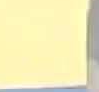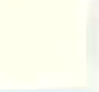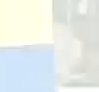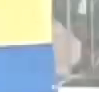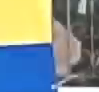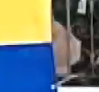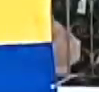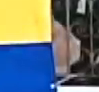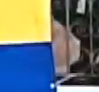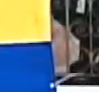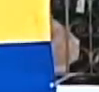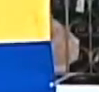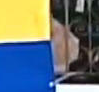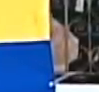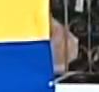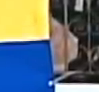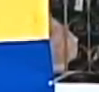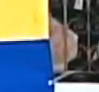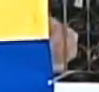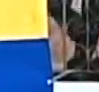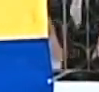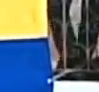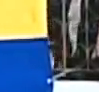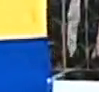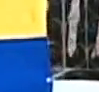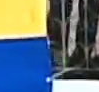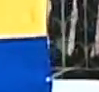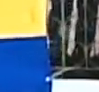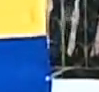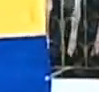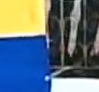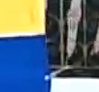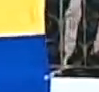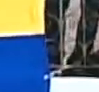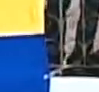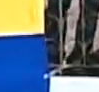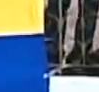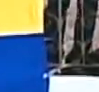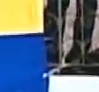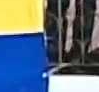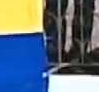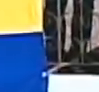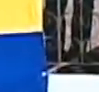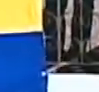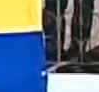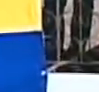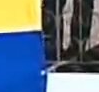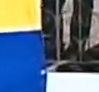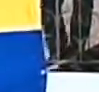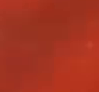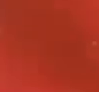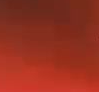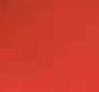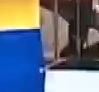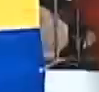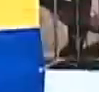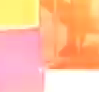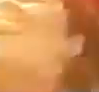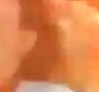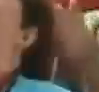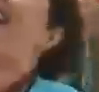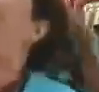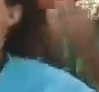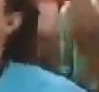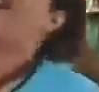anuncio, he decidido romper relaciones diplomáticas y políticas con el gobierno imperialista de los Estados